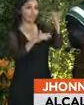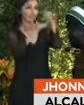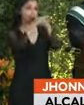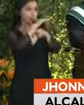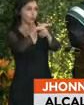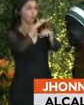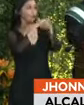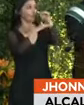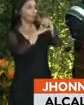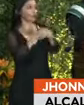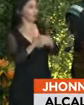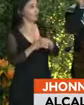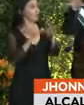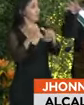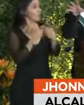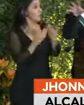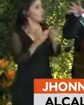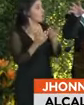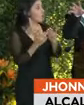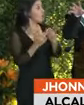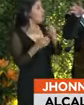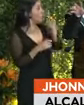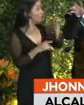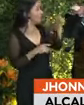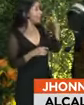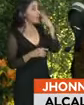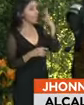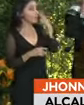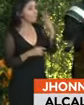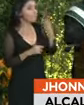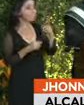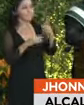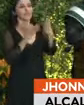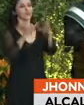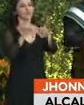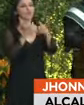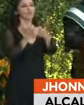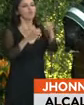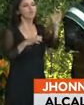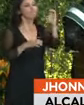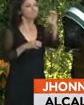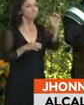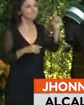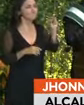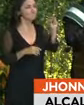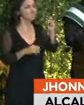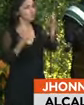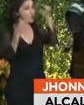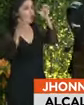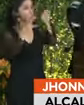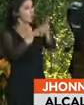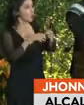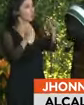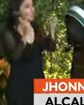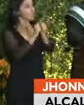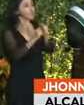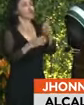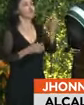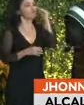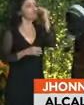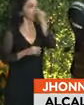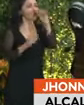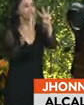viaductos no van a ser quizás por lo, como lo han visto ustedes, puro cemento. No, el contrato es con